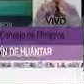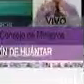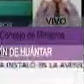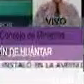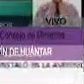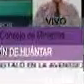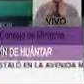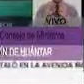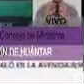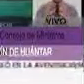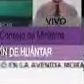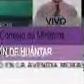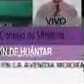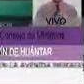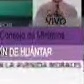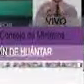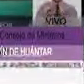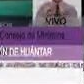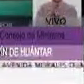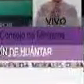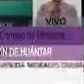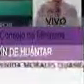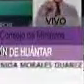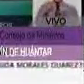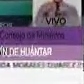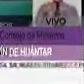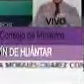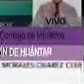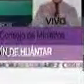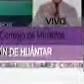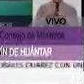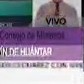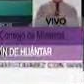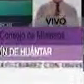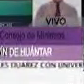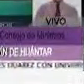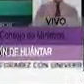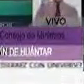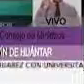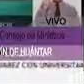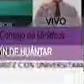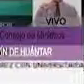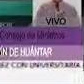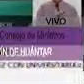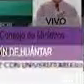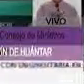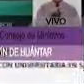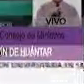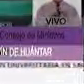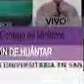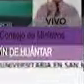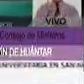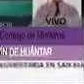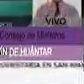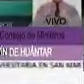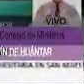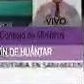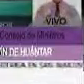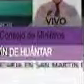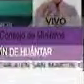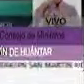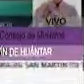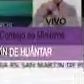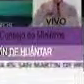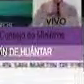concreto, también del caso Chavín de Huántar, esta reunión que se produjo en mayo del 2012 tenía el propósito de